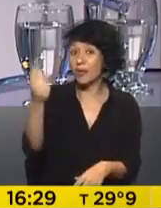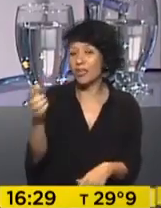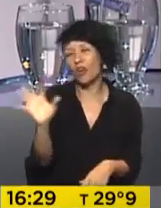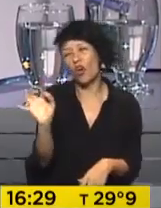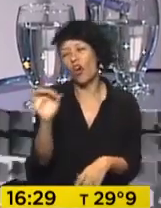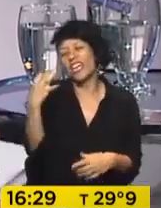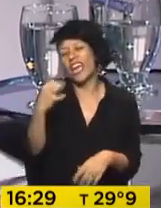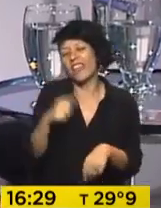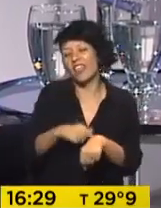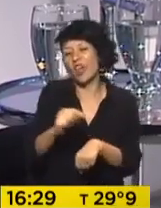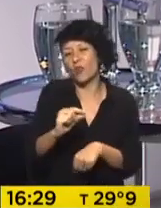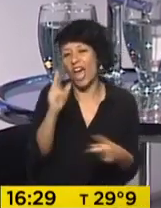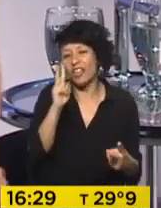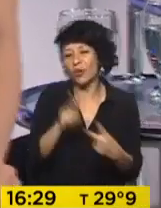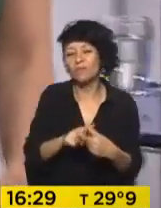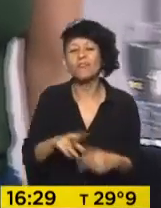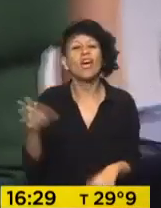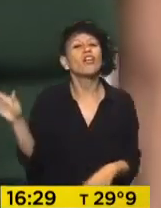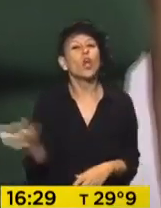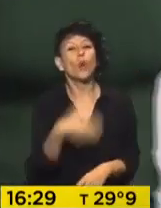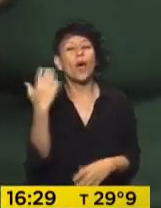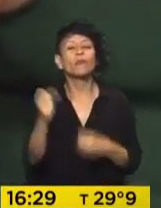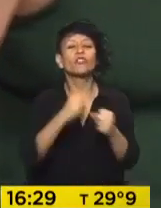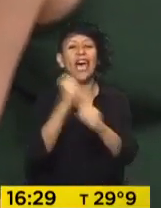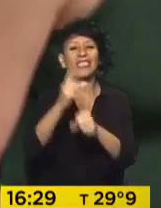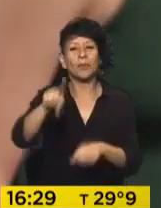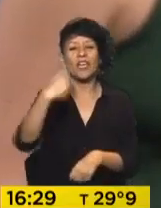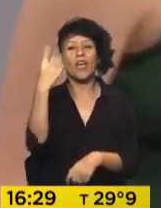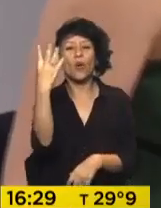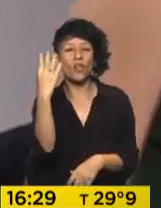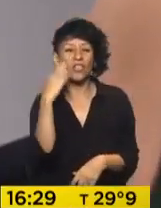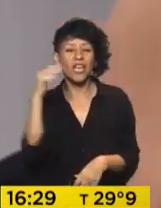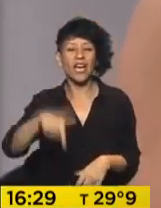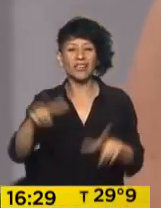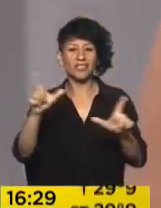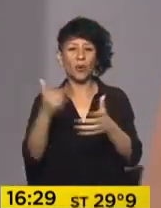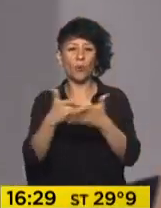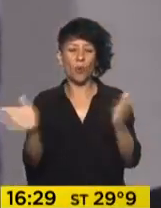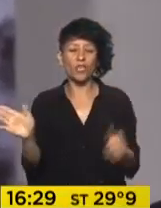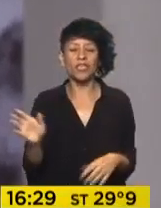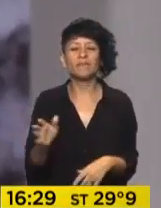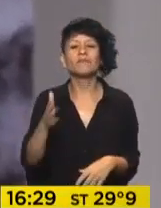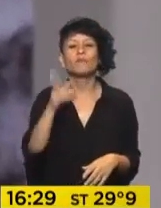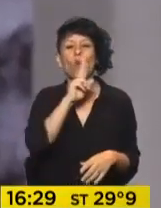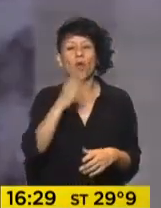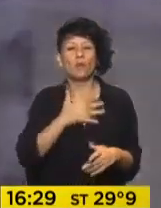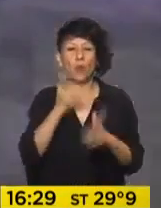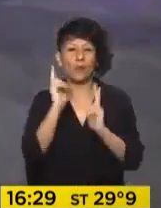Nos vamos. Hasta mañana a las 4 de la tarde en Televisión Pública Argentina. Volvemos con Voz Propia. Chau.